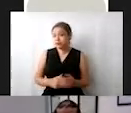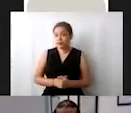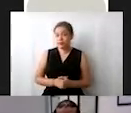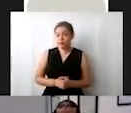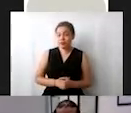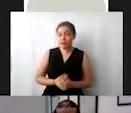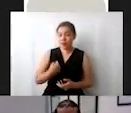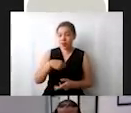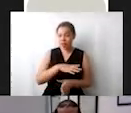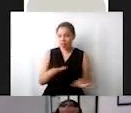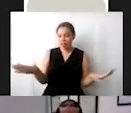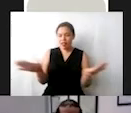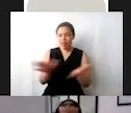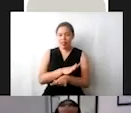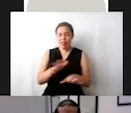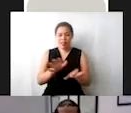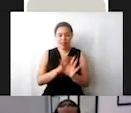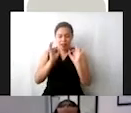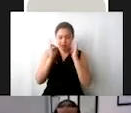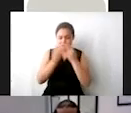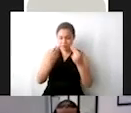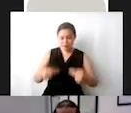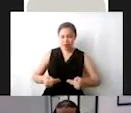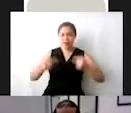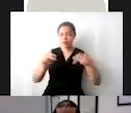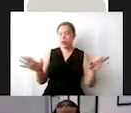cambiar todo el esquema de negocios de muchas empresas